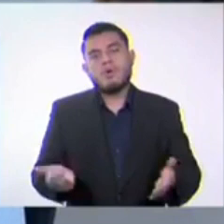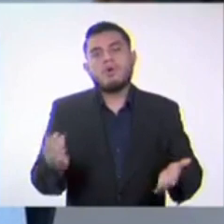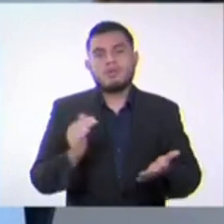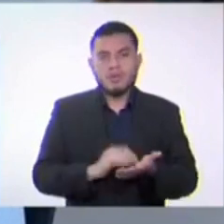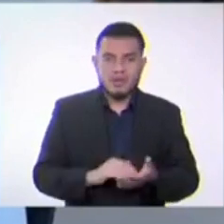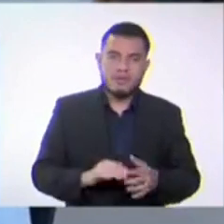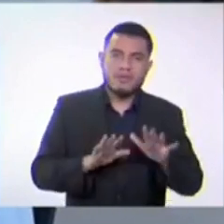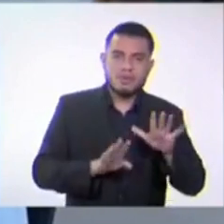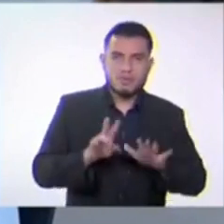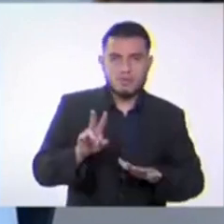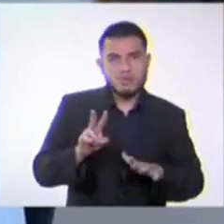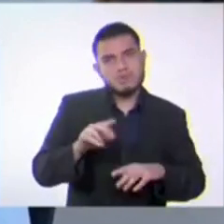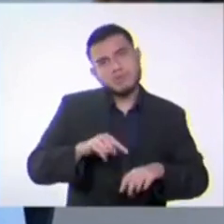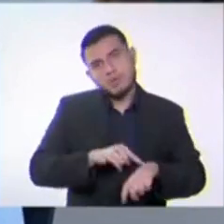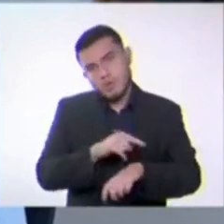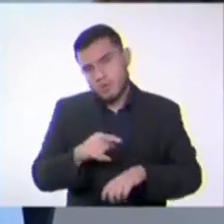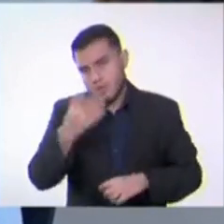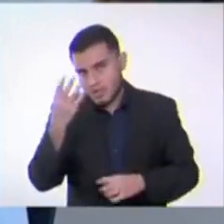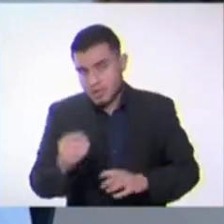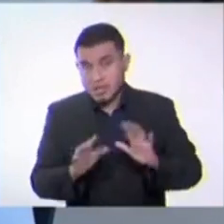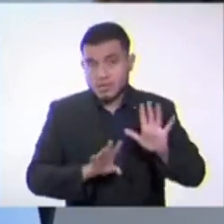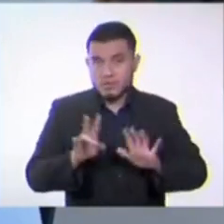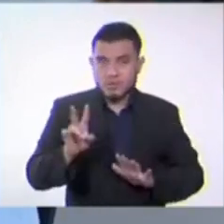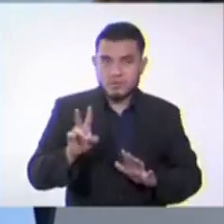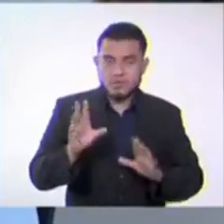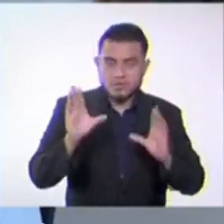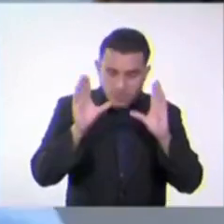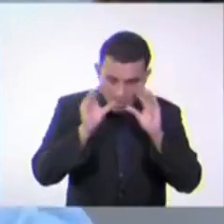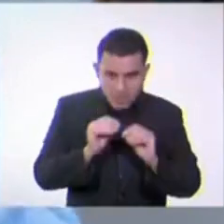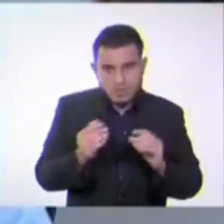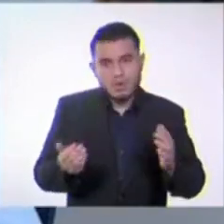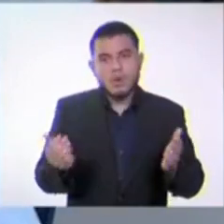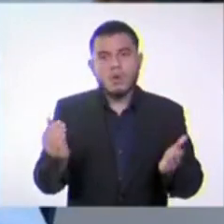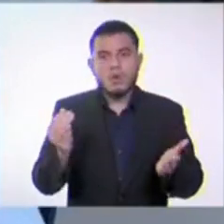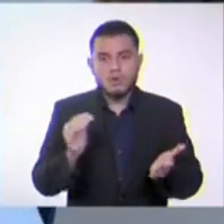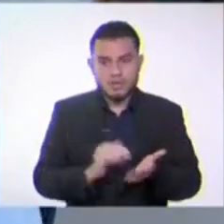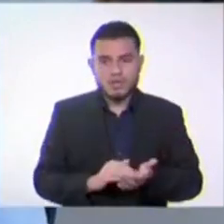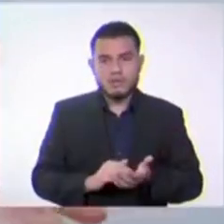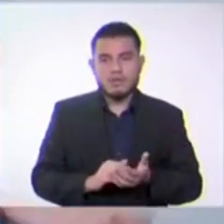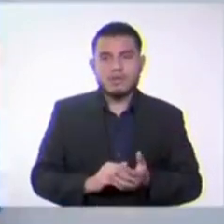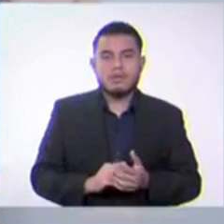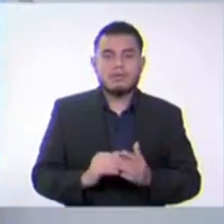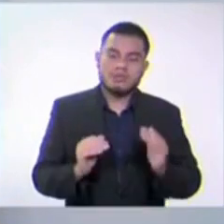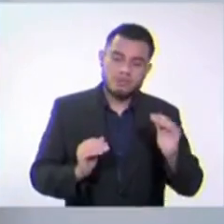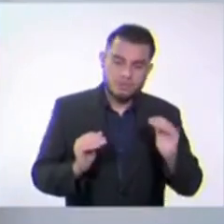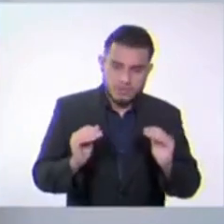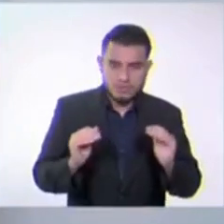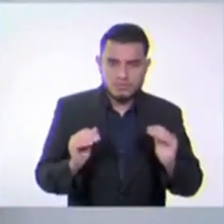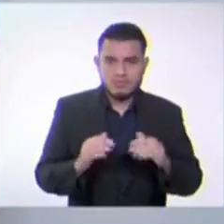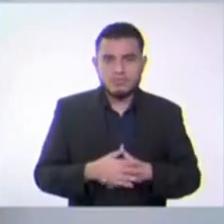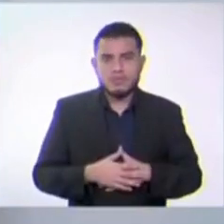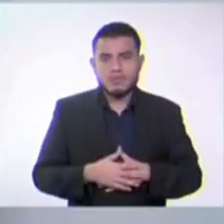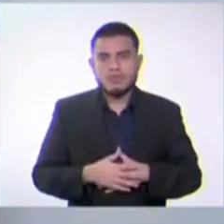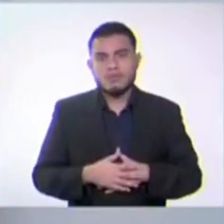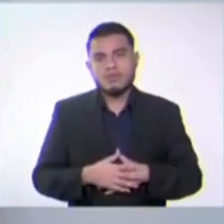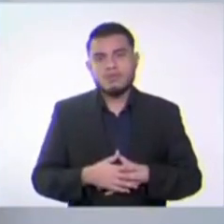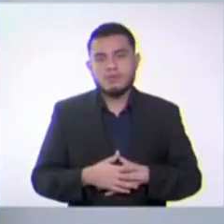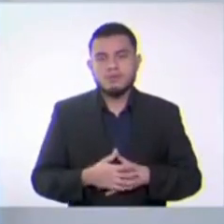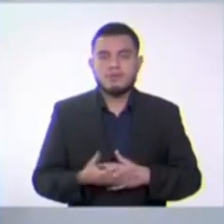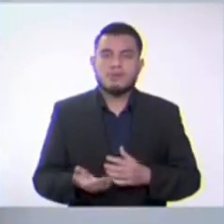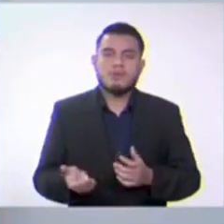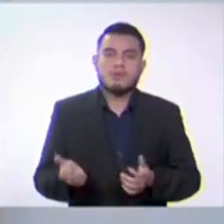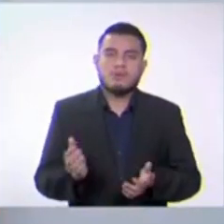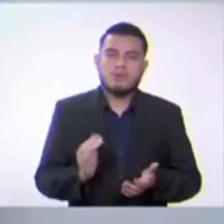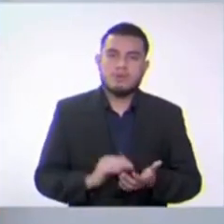12 horas de día y 12 horas de noche. Otra vez un equinoccio. Y si regresamos